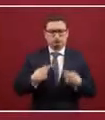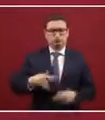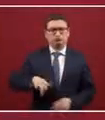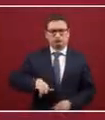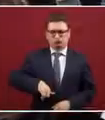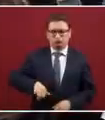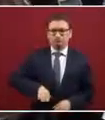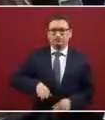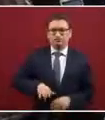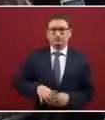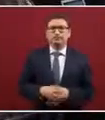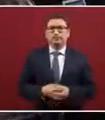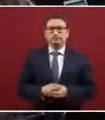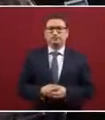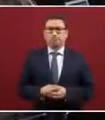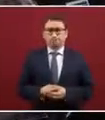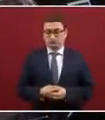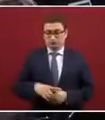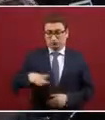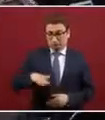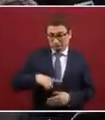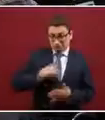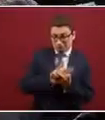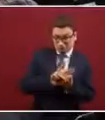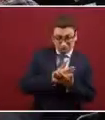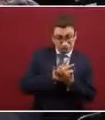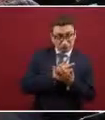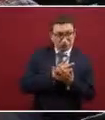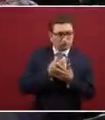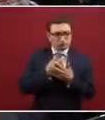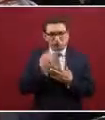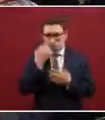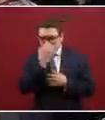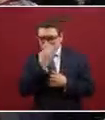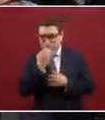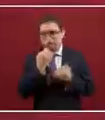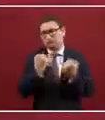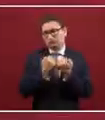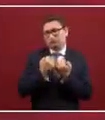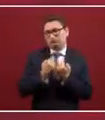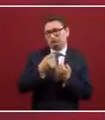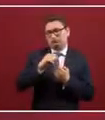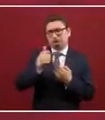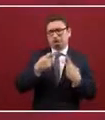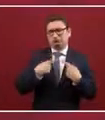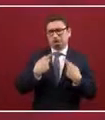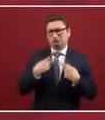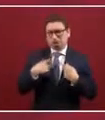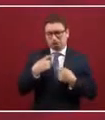no solo lo está haciendo el gobierno, lo está haciendo la gente.